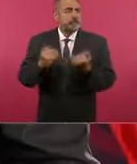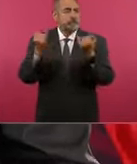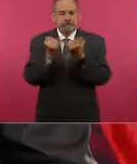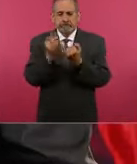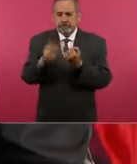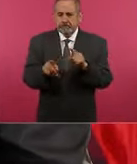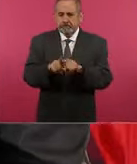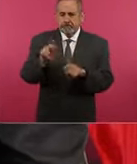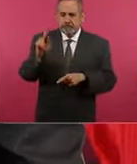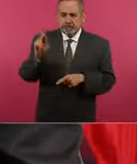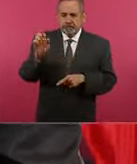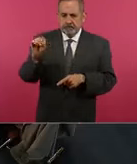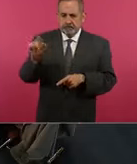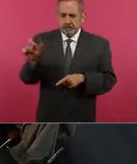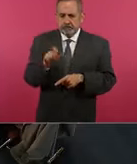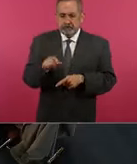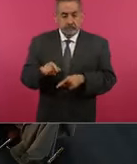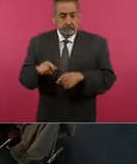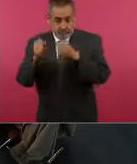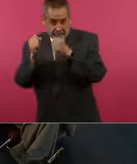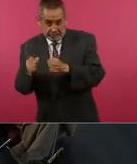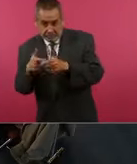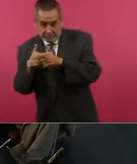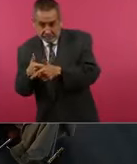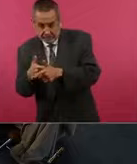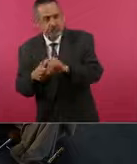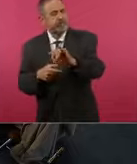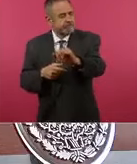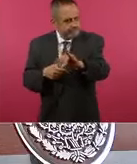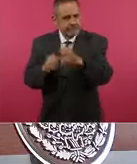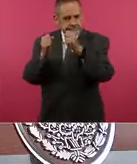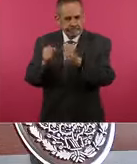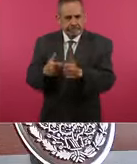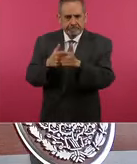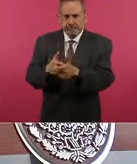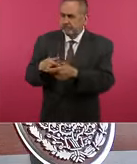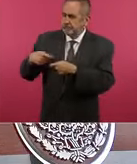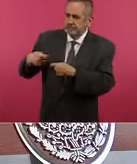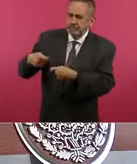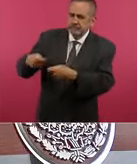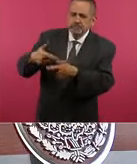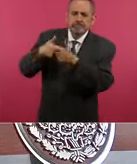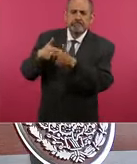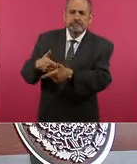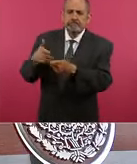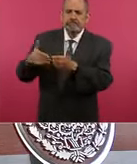Se garantizará la… Se va a garantizar que haya continuidad, porque